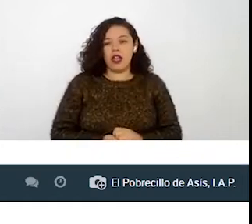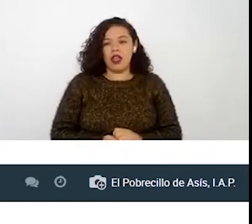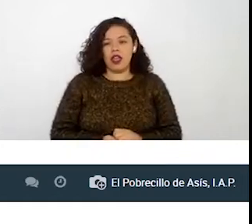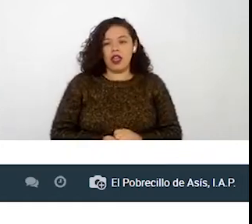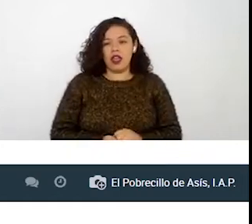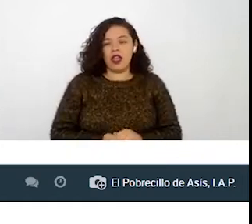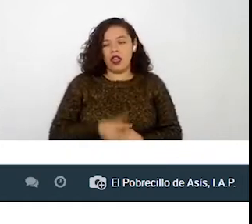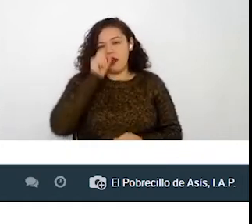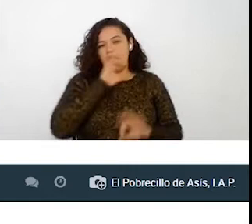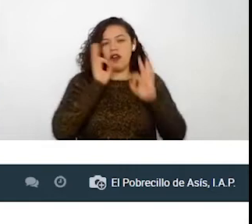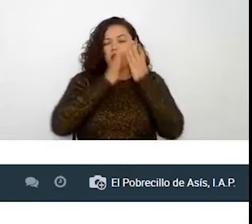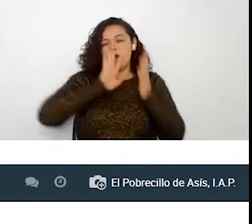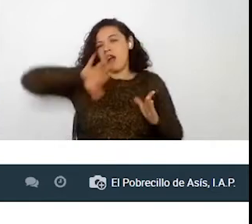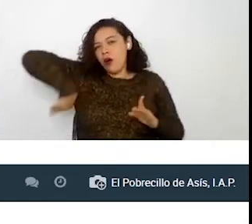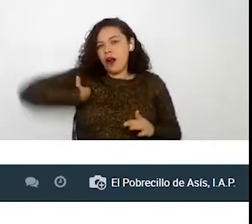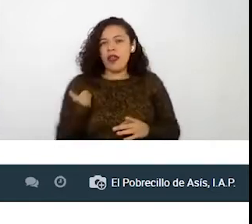darle siempre guardar